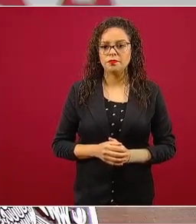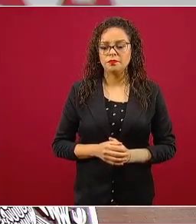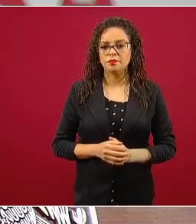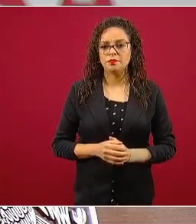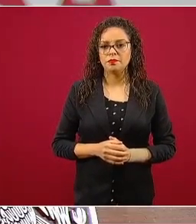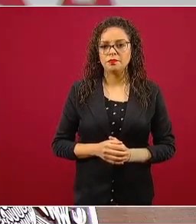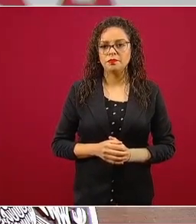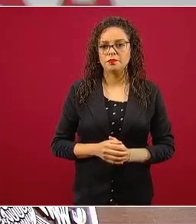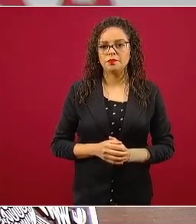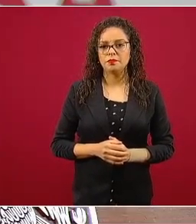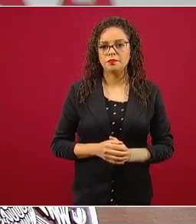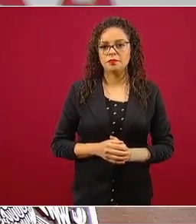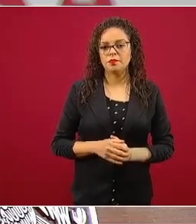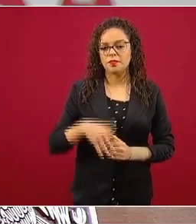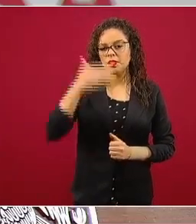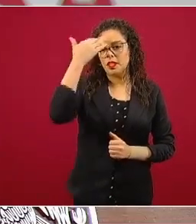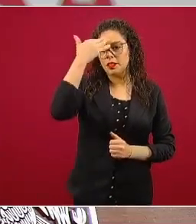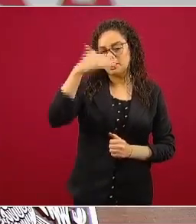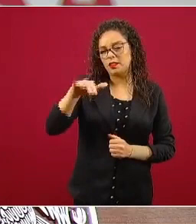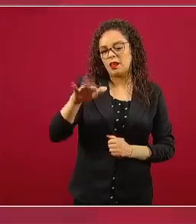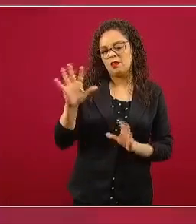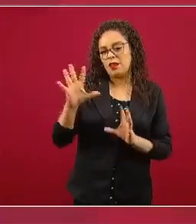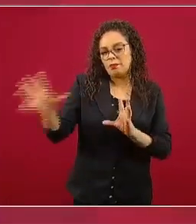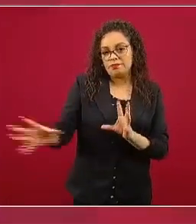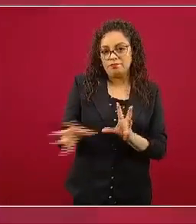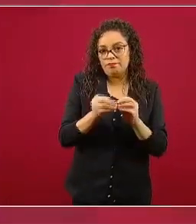complemento, como cuestión complementaria,